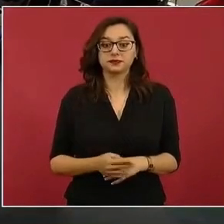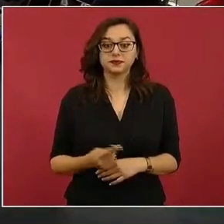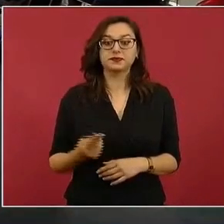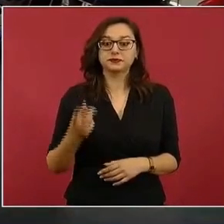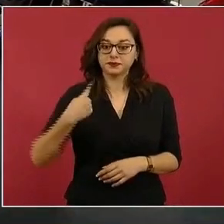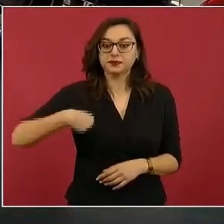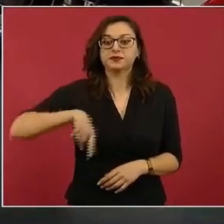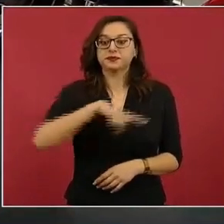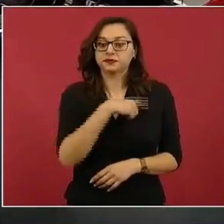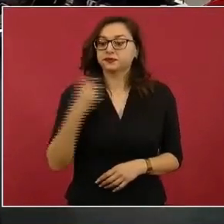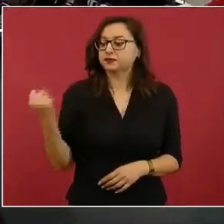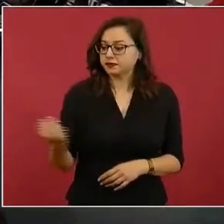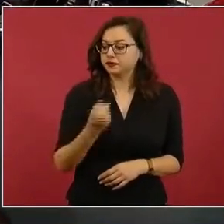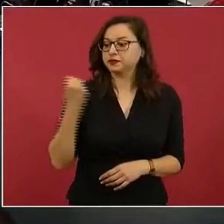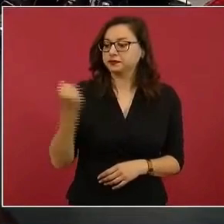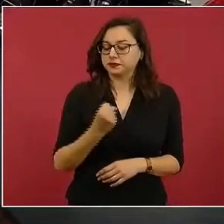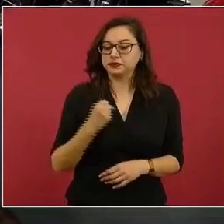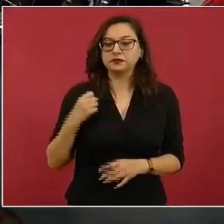Tuvimos suerte,